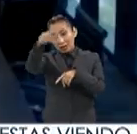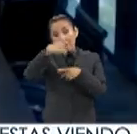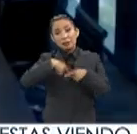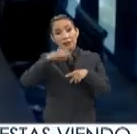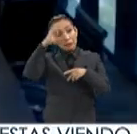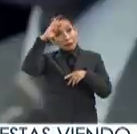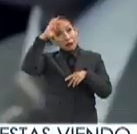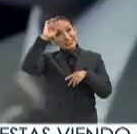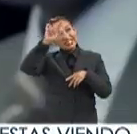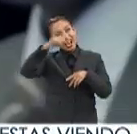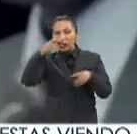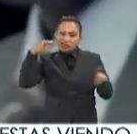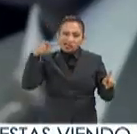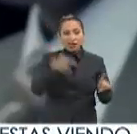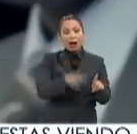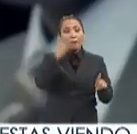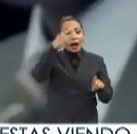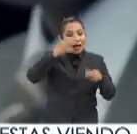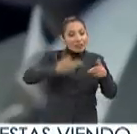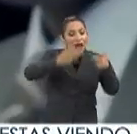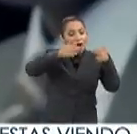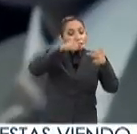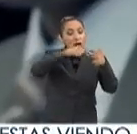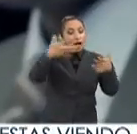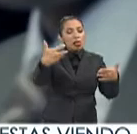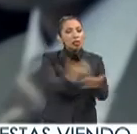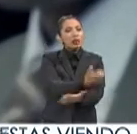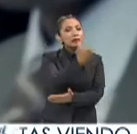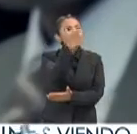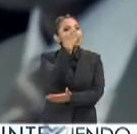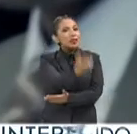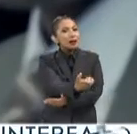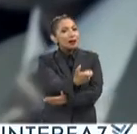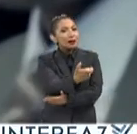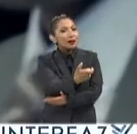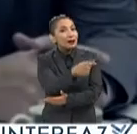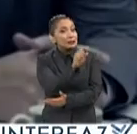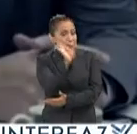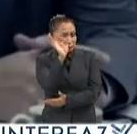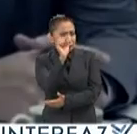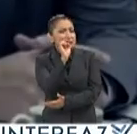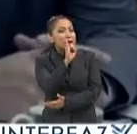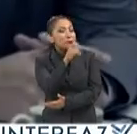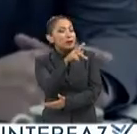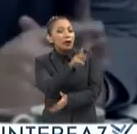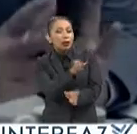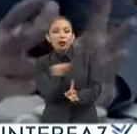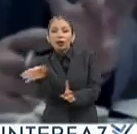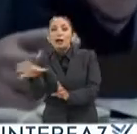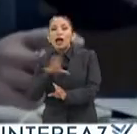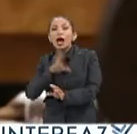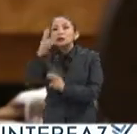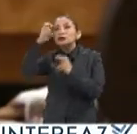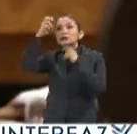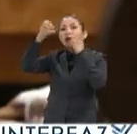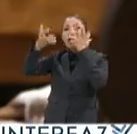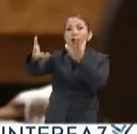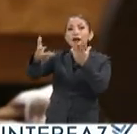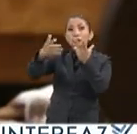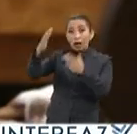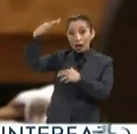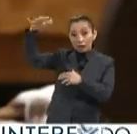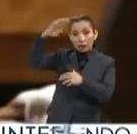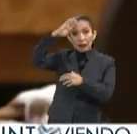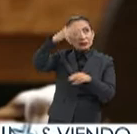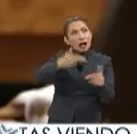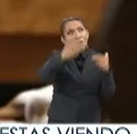personas que piensan que la prioridad al emprender son las ganancias que se generarán. Y tal vez sí, pero ¿qué hay de sus sueños? ¿Los adultos